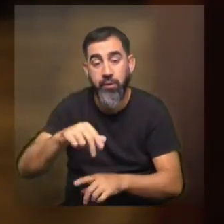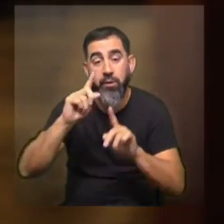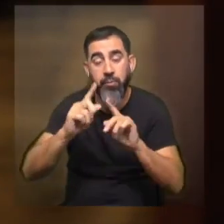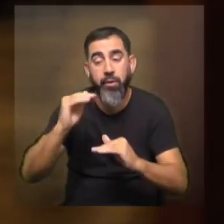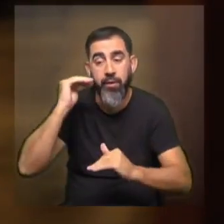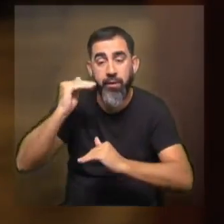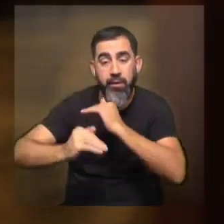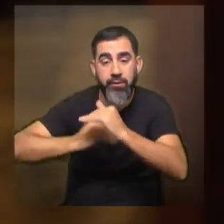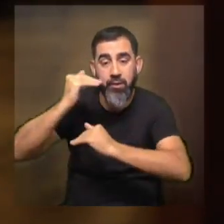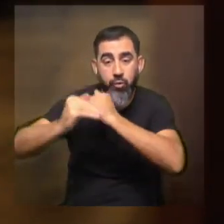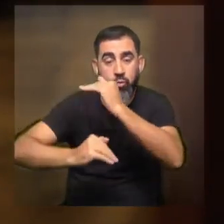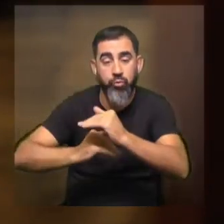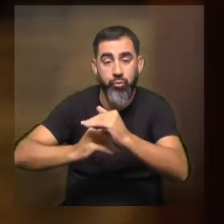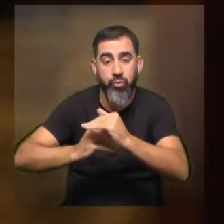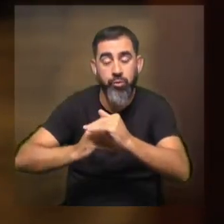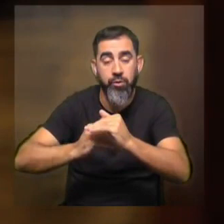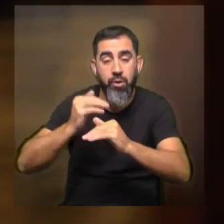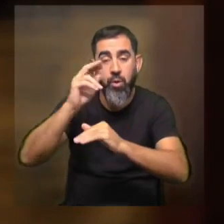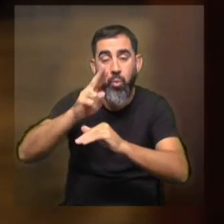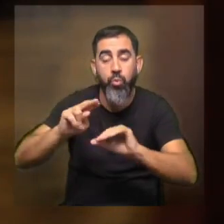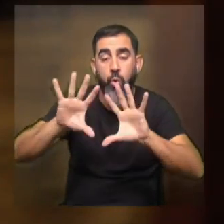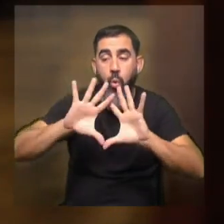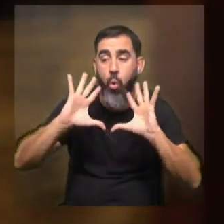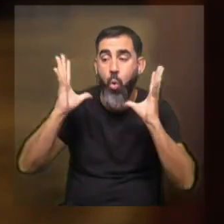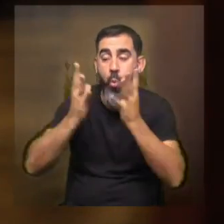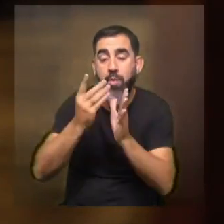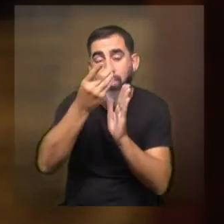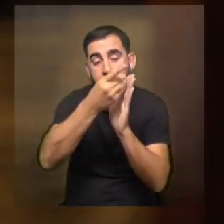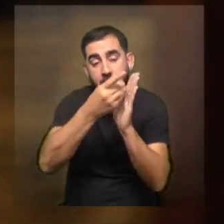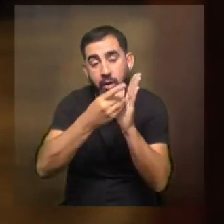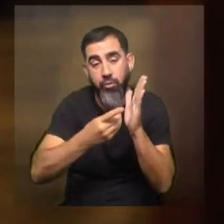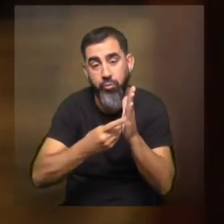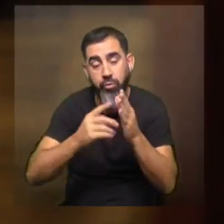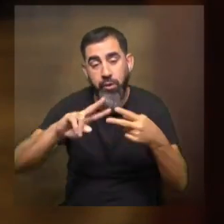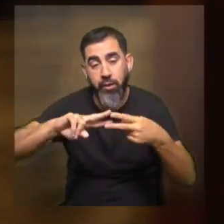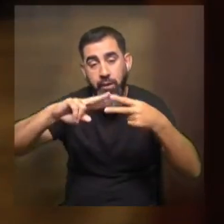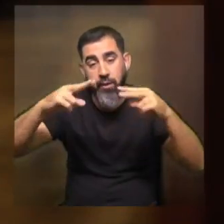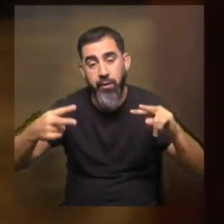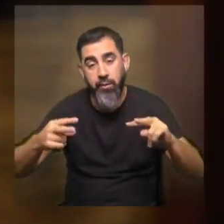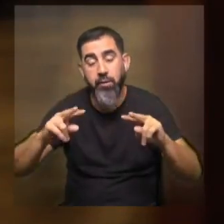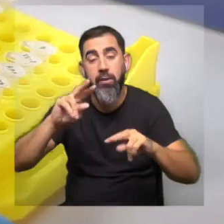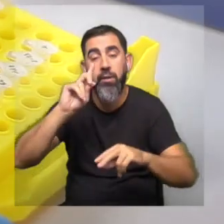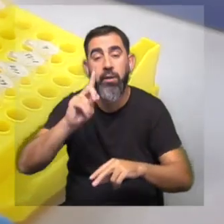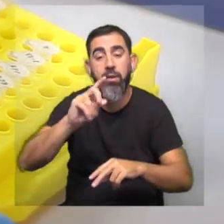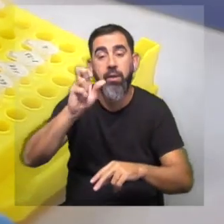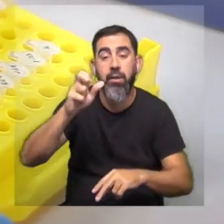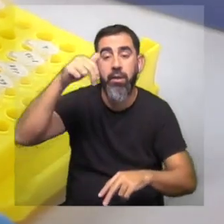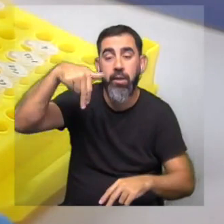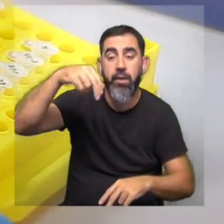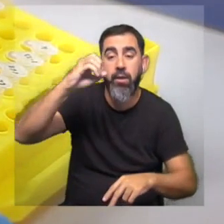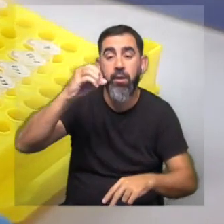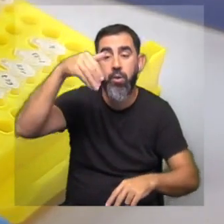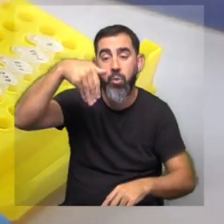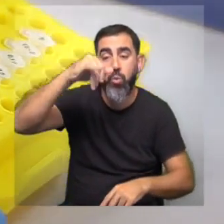del uso global de los datos genéticos en una disciplina nueva, la genómica. Entonces la